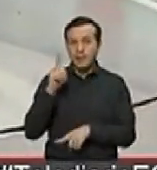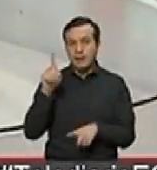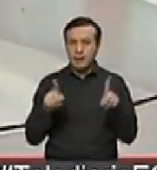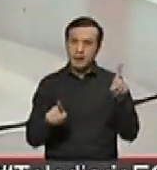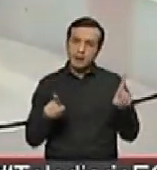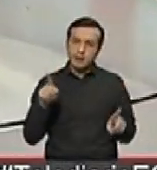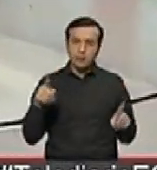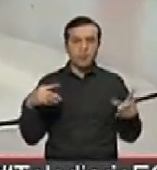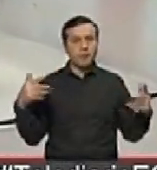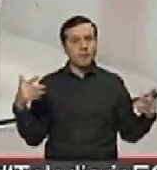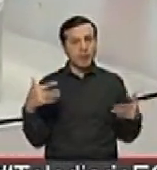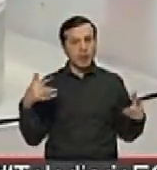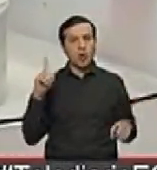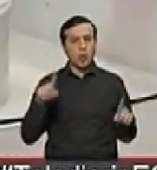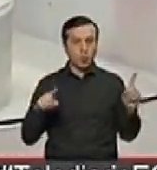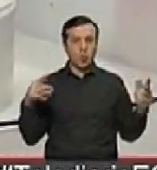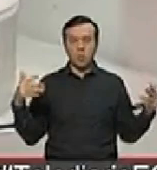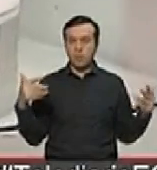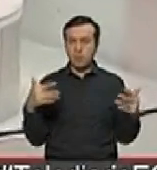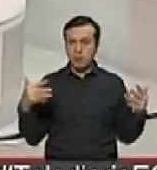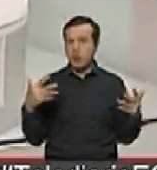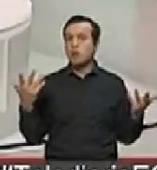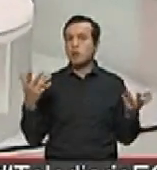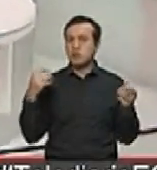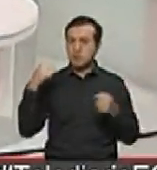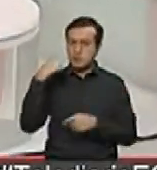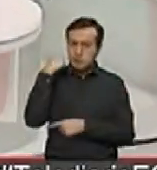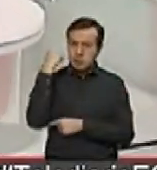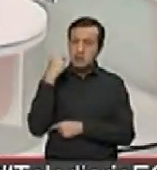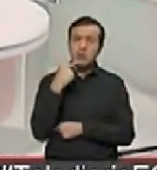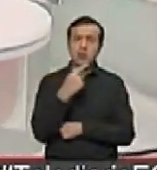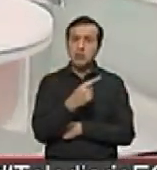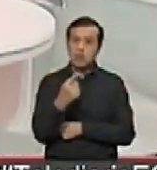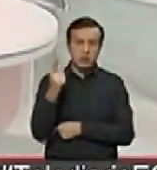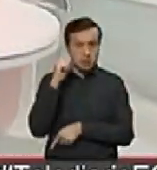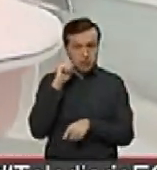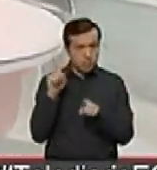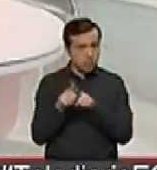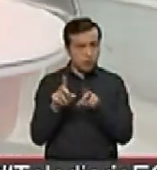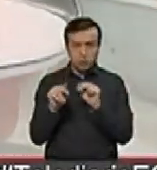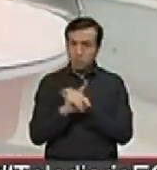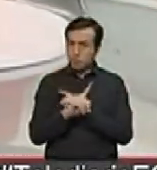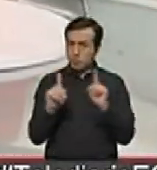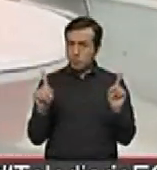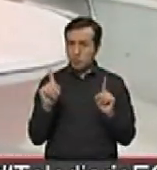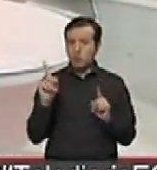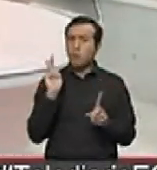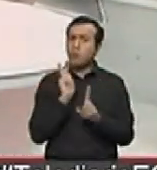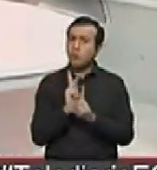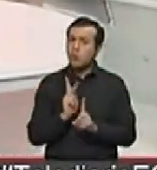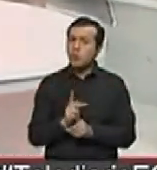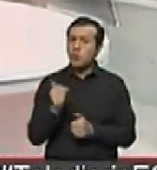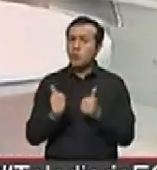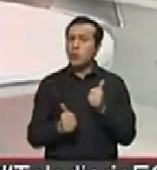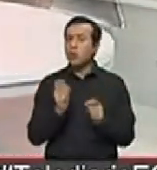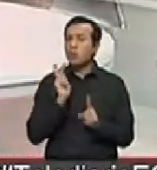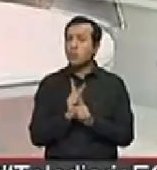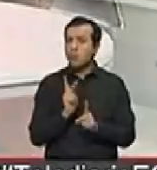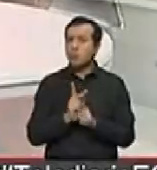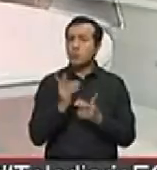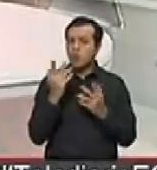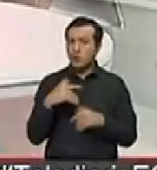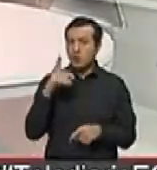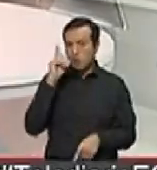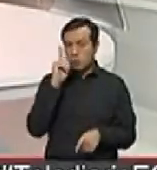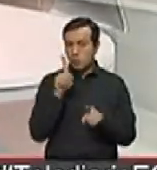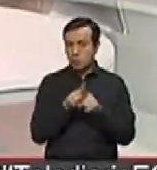ciertos temores desde sectores sindicales que manifestaban no estar de acuerdo. ¿Cuáles son los puntos que ya están acordados y que